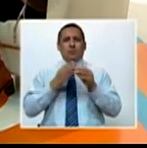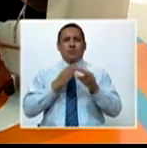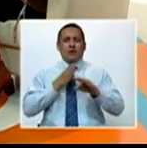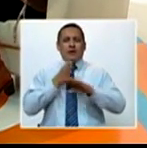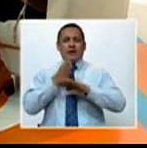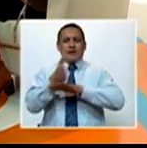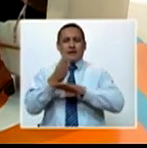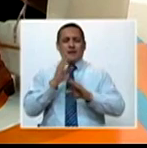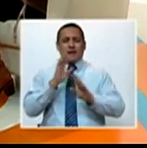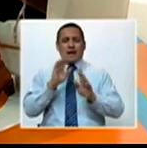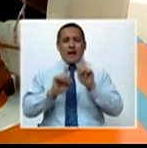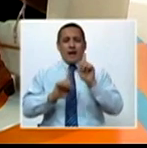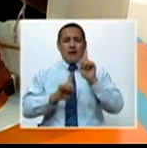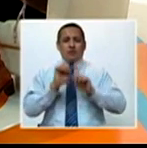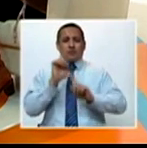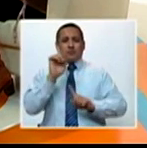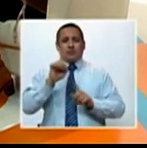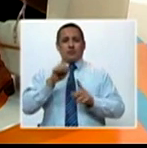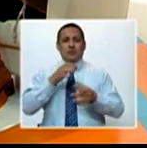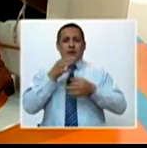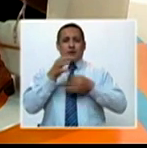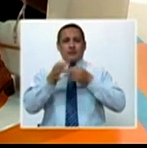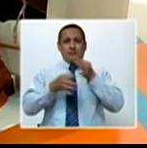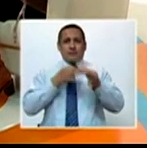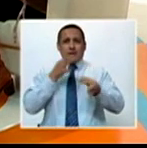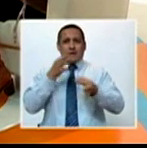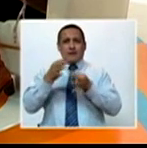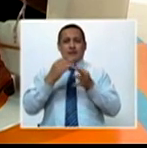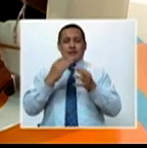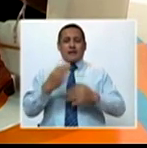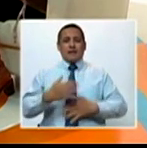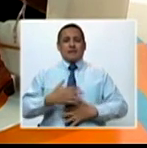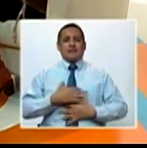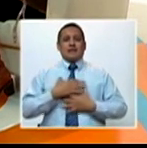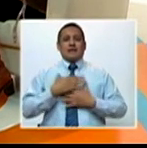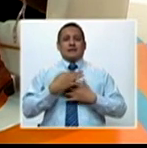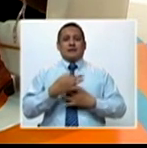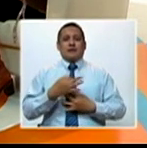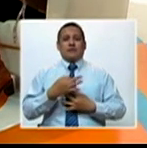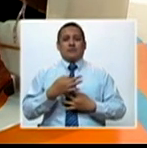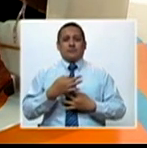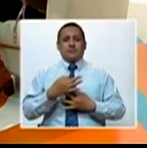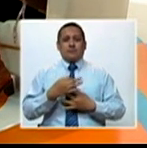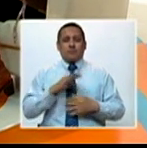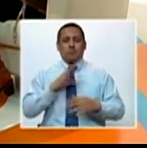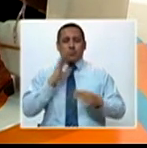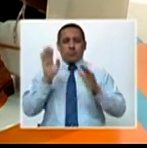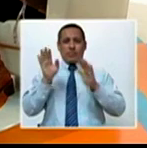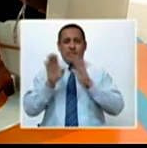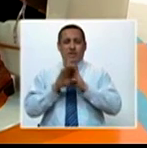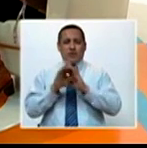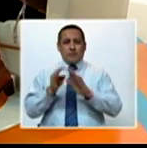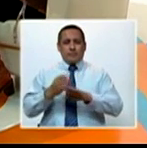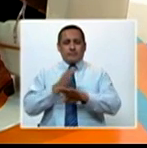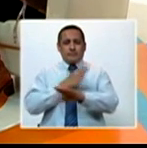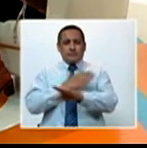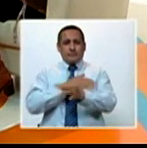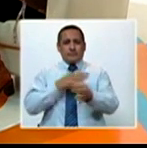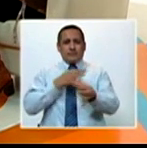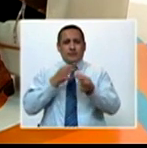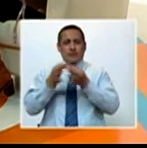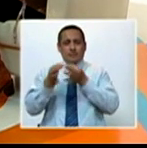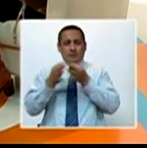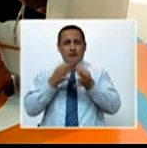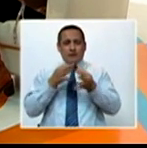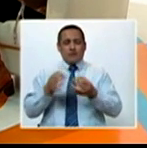¿no? Bueno, siempre desde el punto de vista del interesado, ¿no? Que comentamos